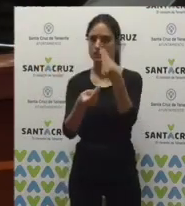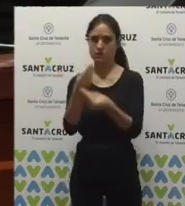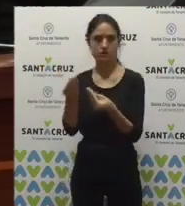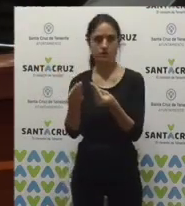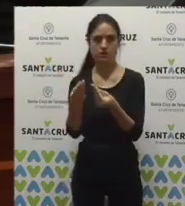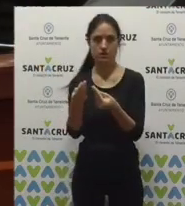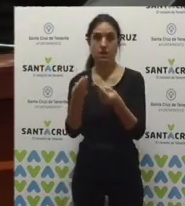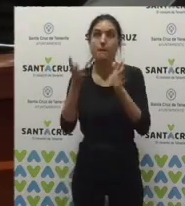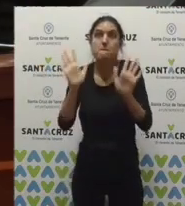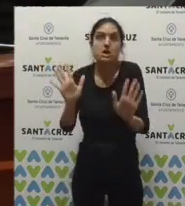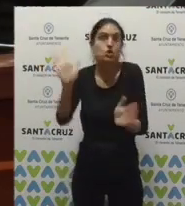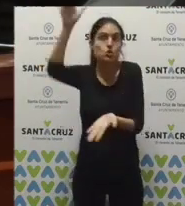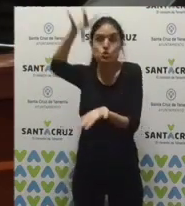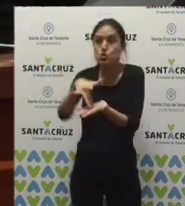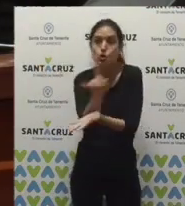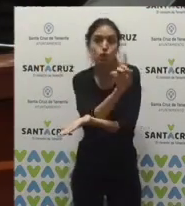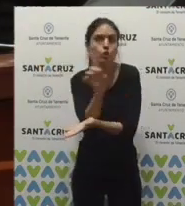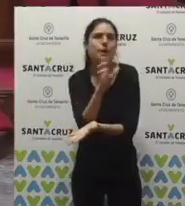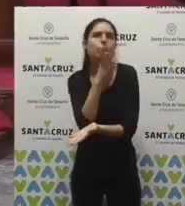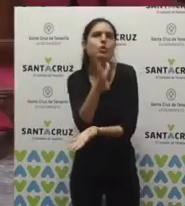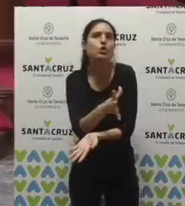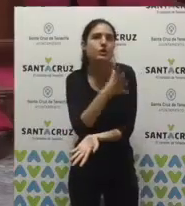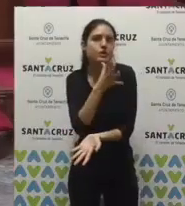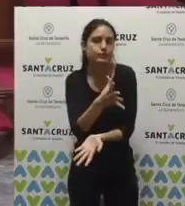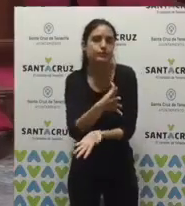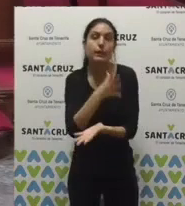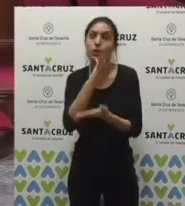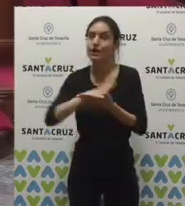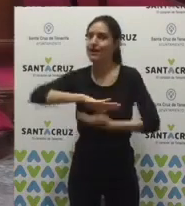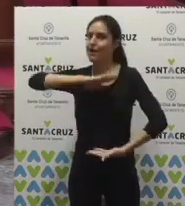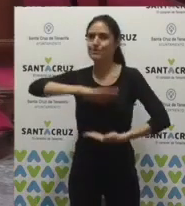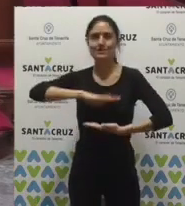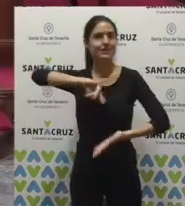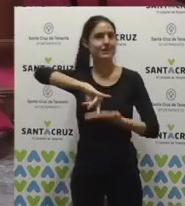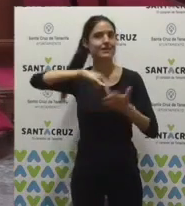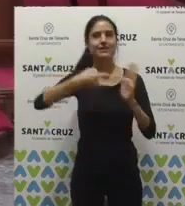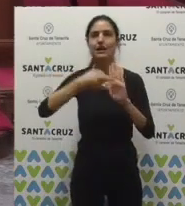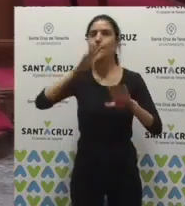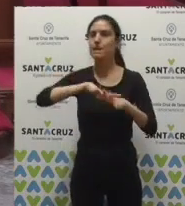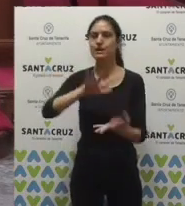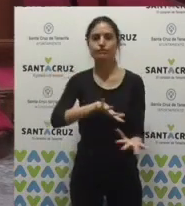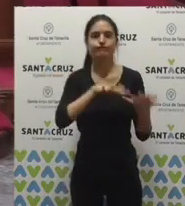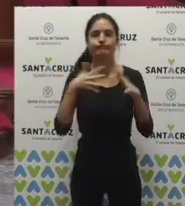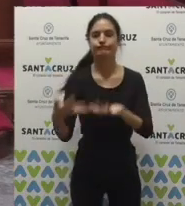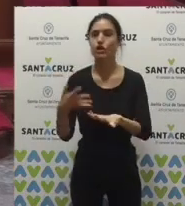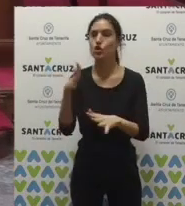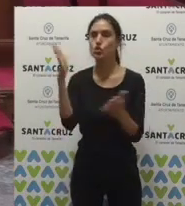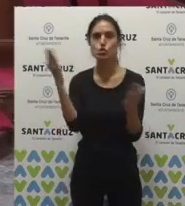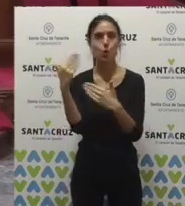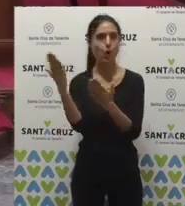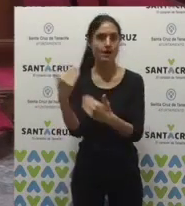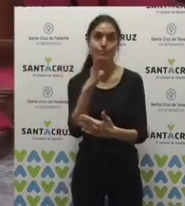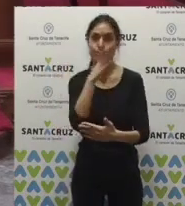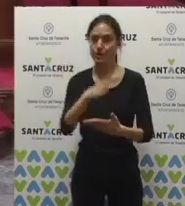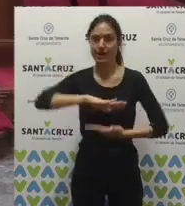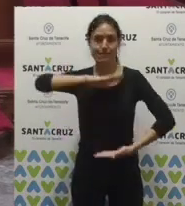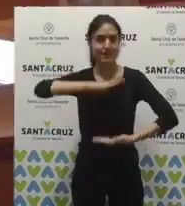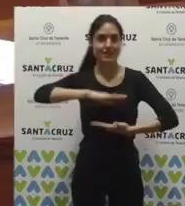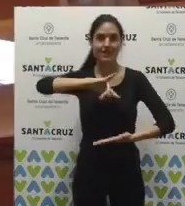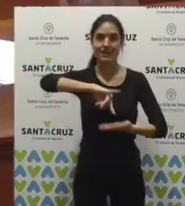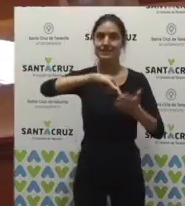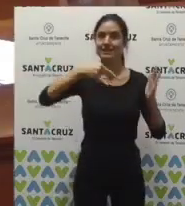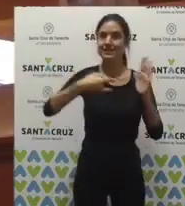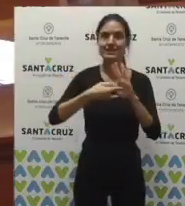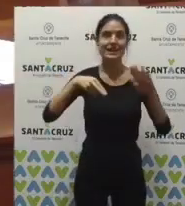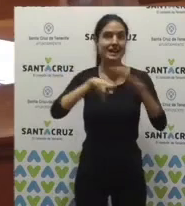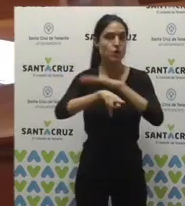porque no hay la capacidad técnica para celebrar ese pleno porque no existe la capacidad técnica para celebrar ese pleno y